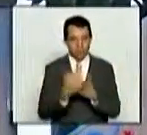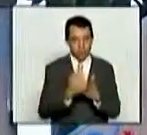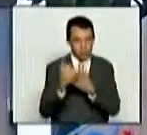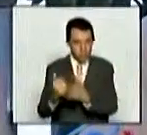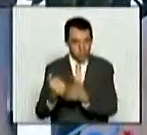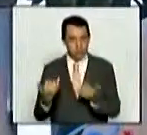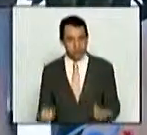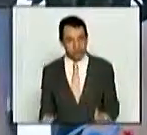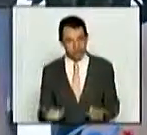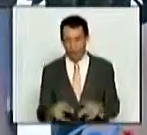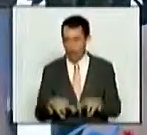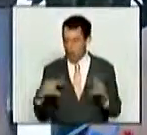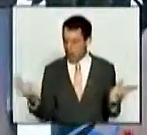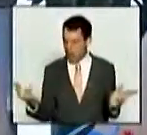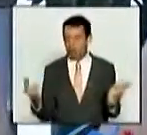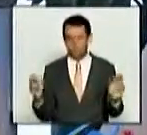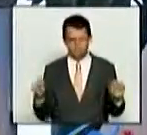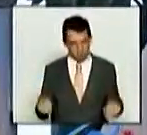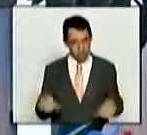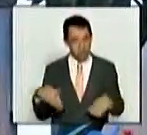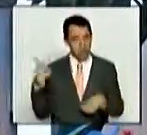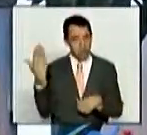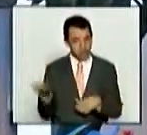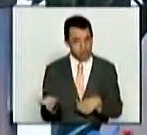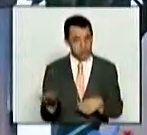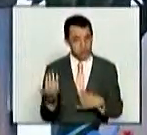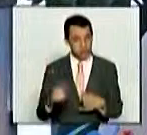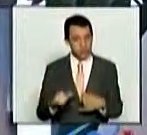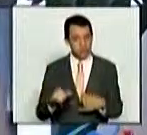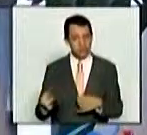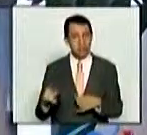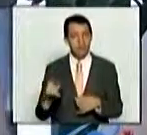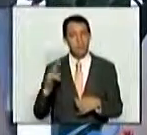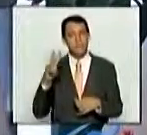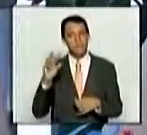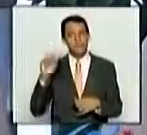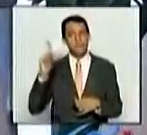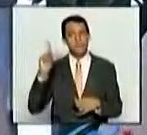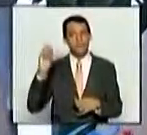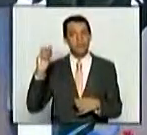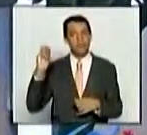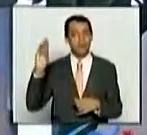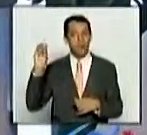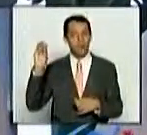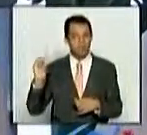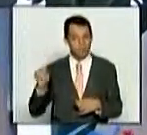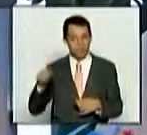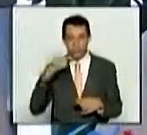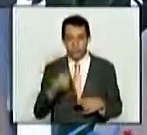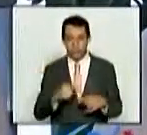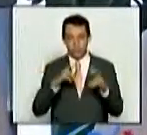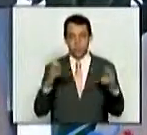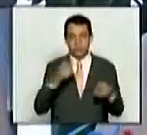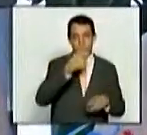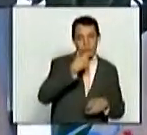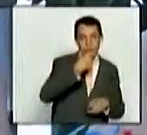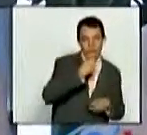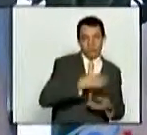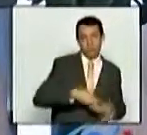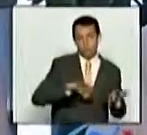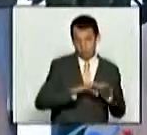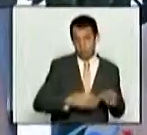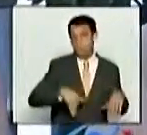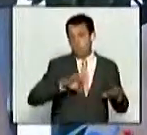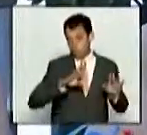que hay muchas cosas más después del vademecum, que los medicamentos son importantes, sí, que son